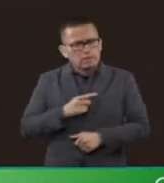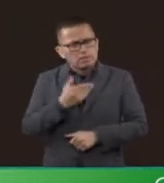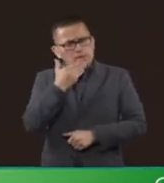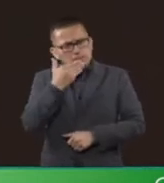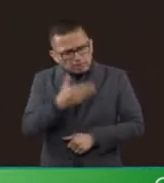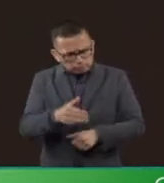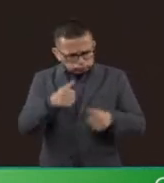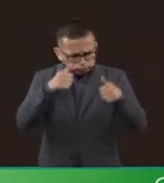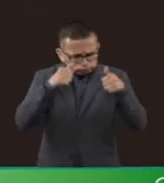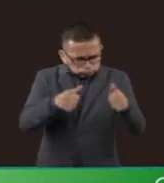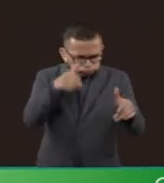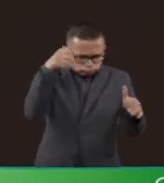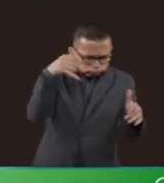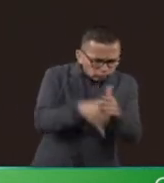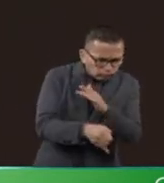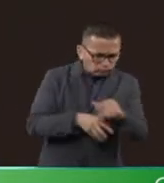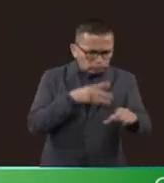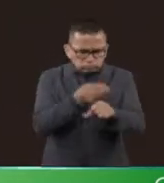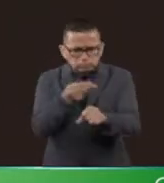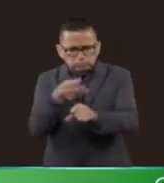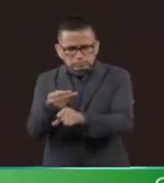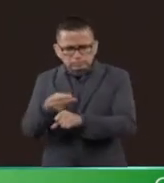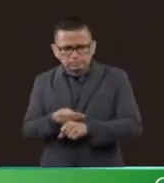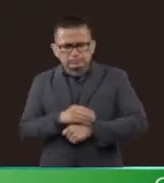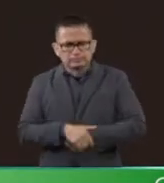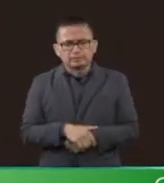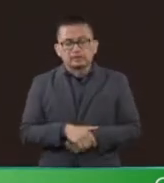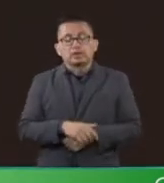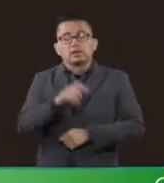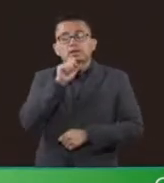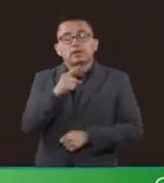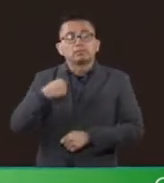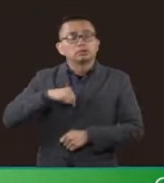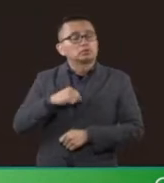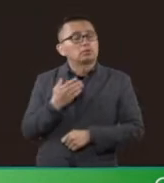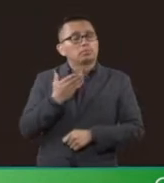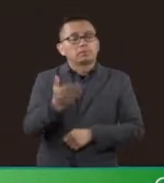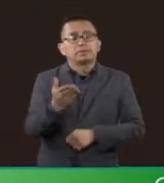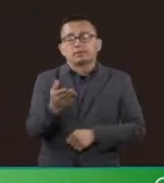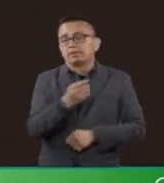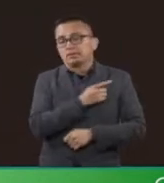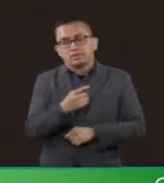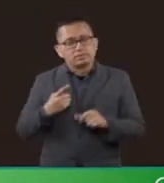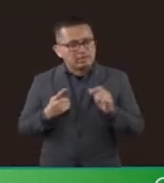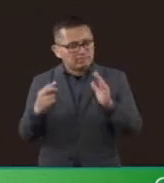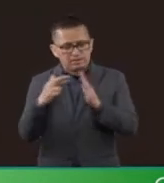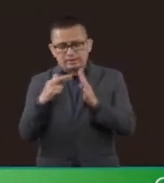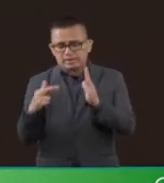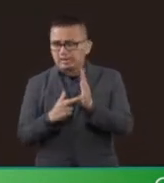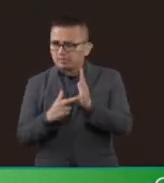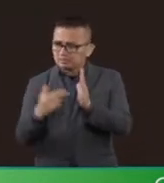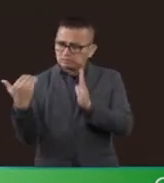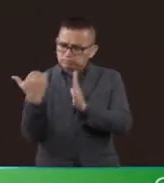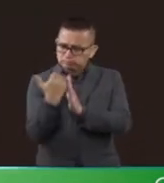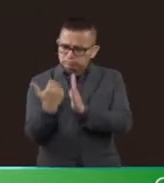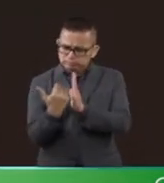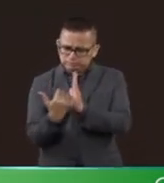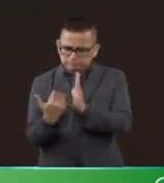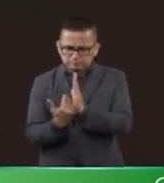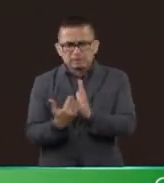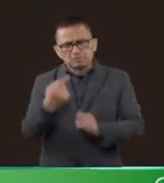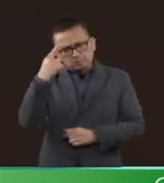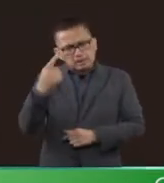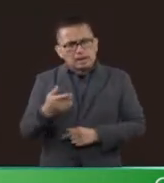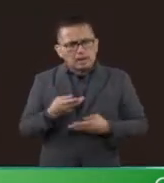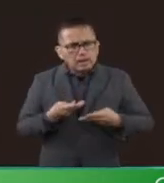ataque de fondo sus causas. También exhortamos que exista un marco regulatorio que se ejecute de manera